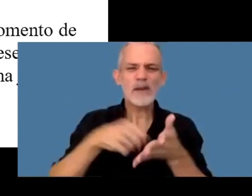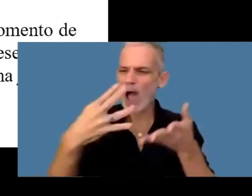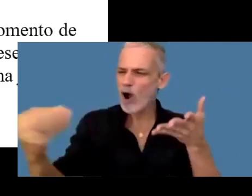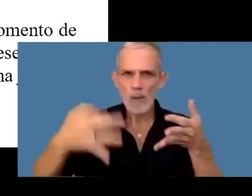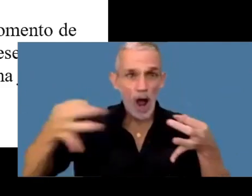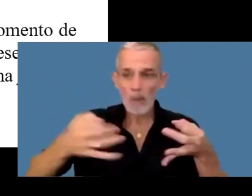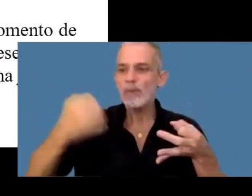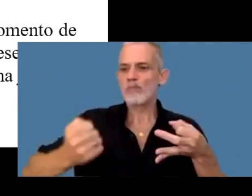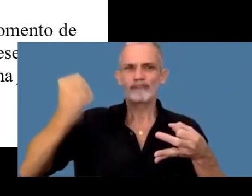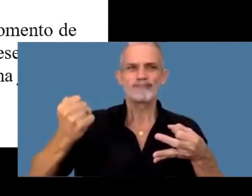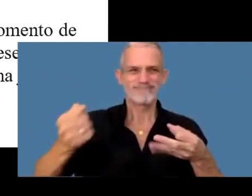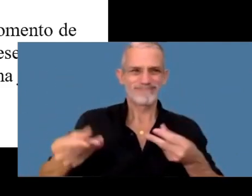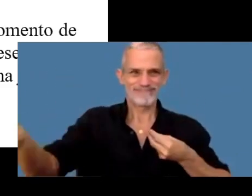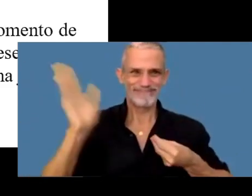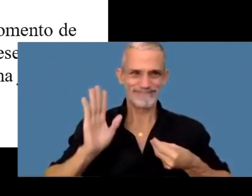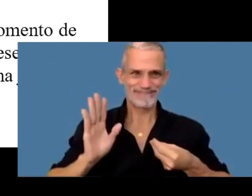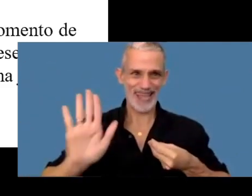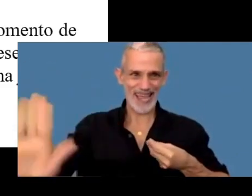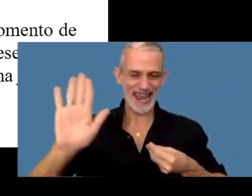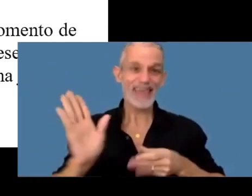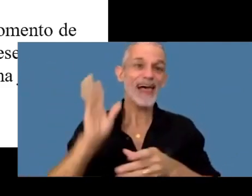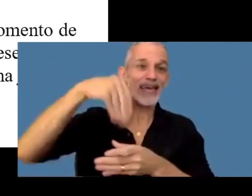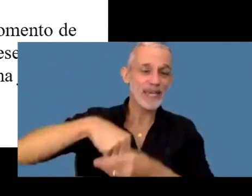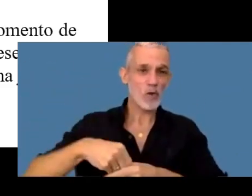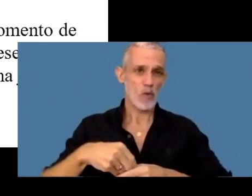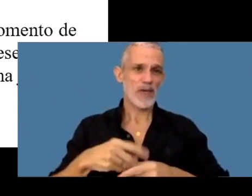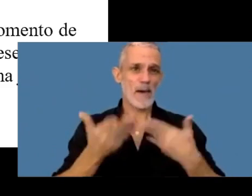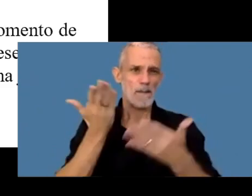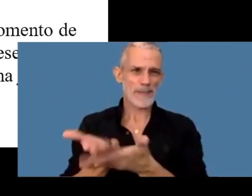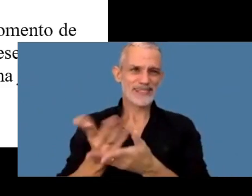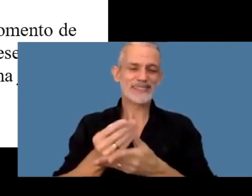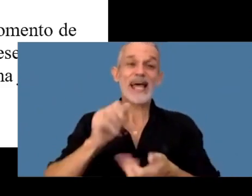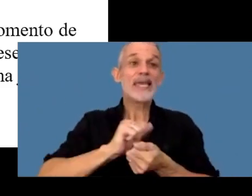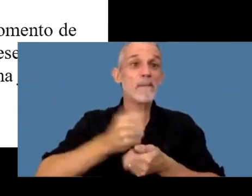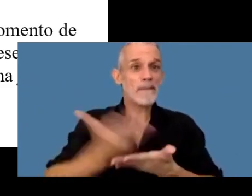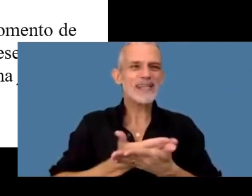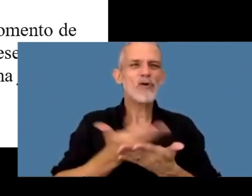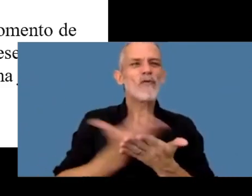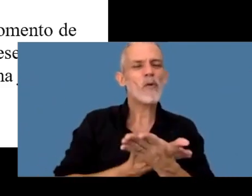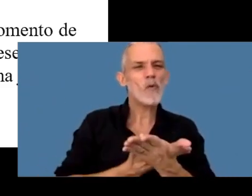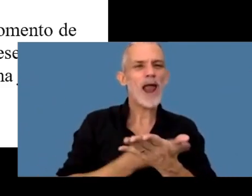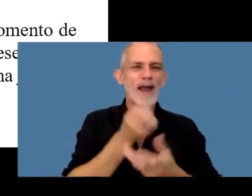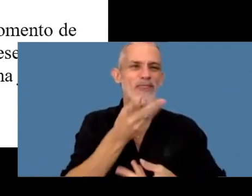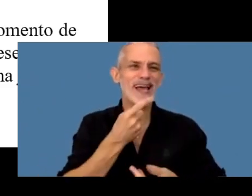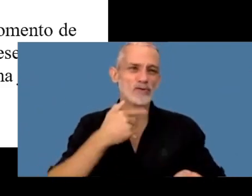original y, incluida, presentar impreso el formulario de declaración jurada